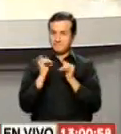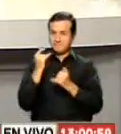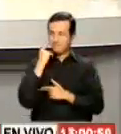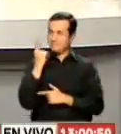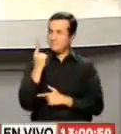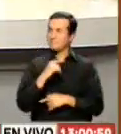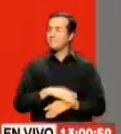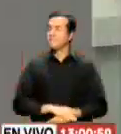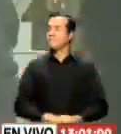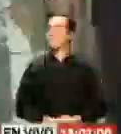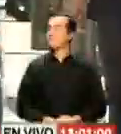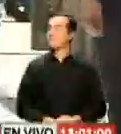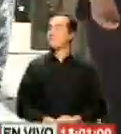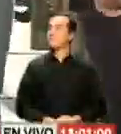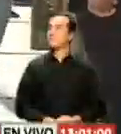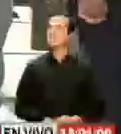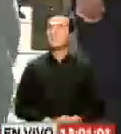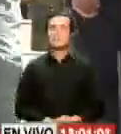momento.